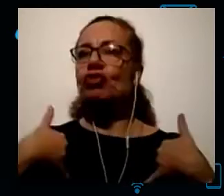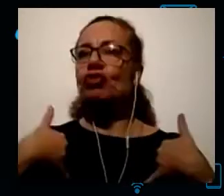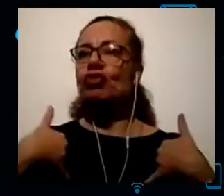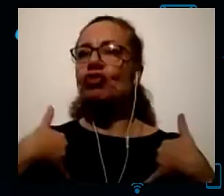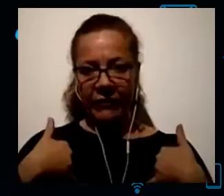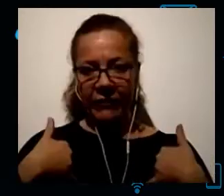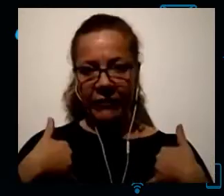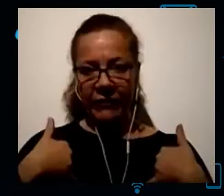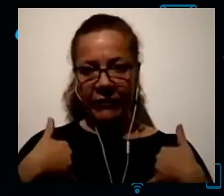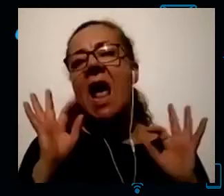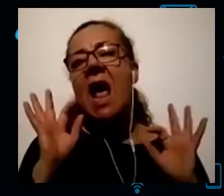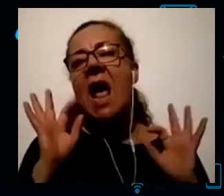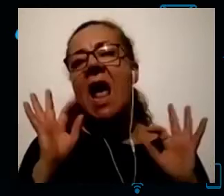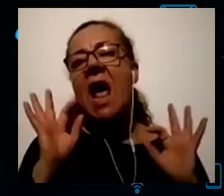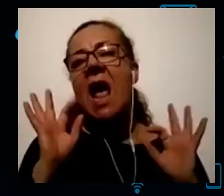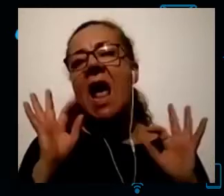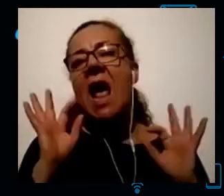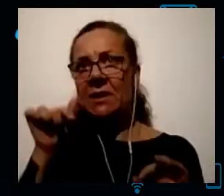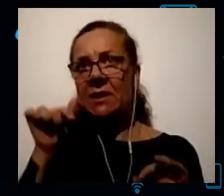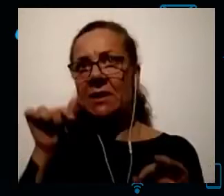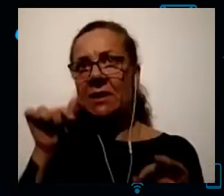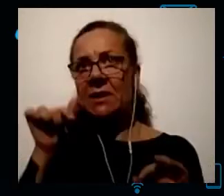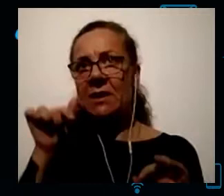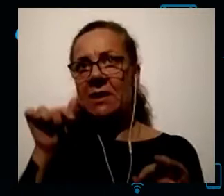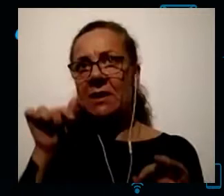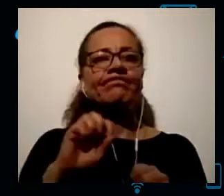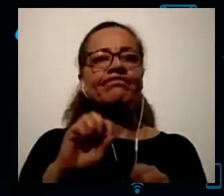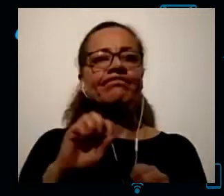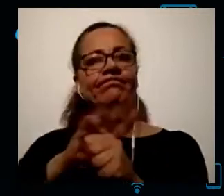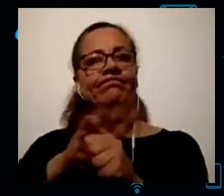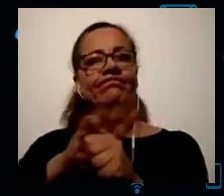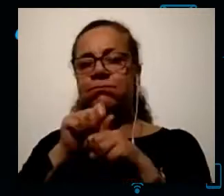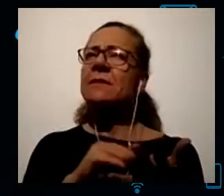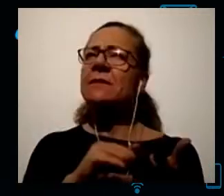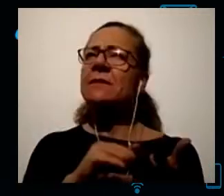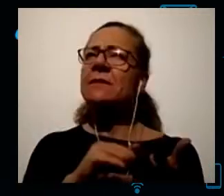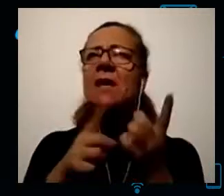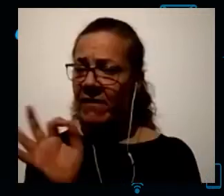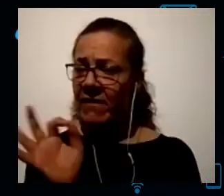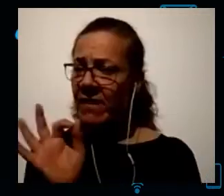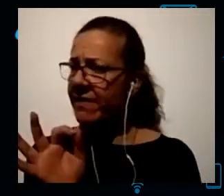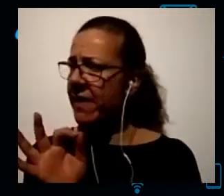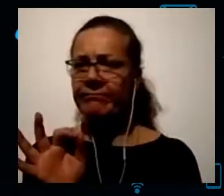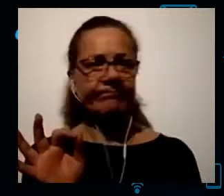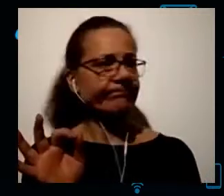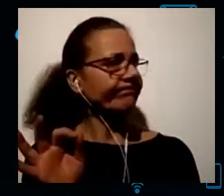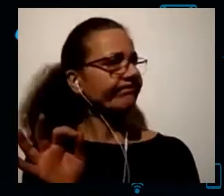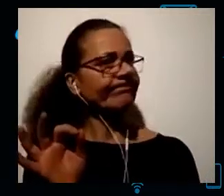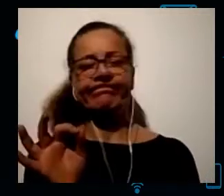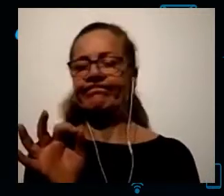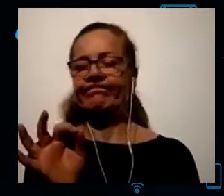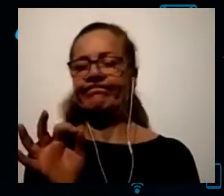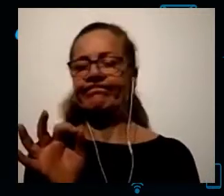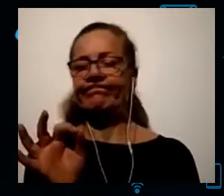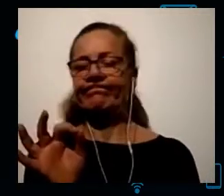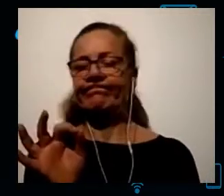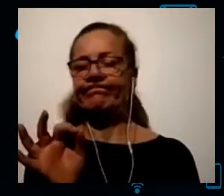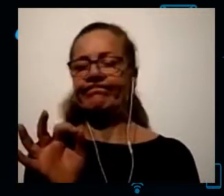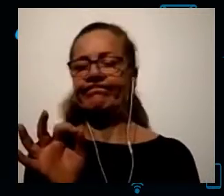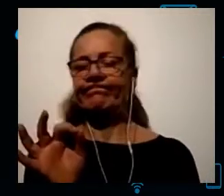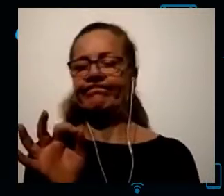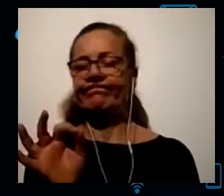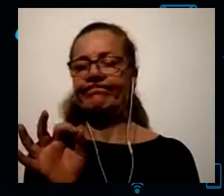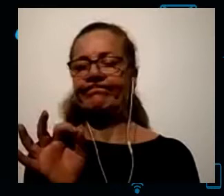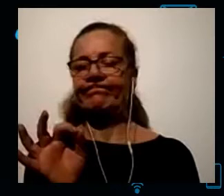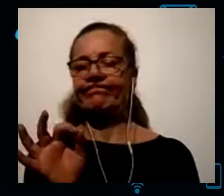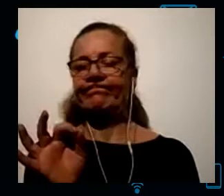tiempos de pandemia a veces esa información no es veraz oa veces esa información es directamente negativa o nociva o falsa y